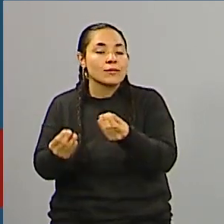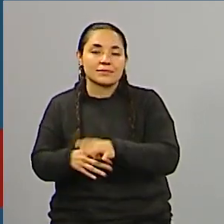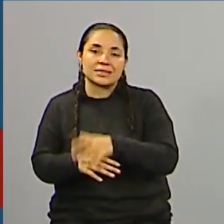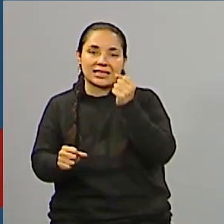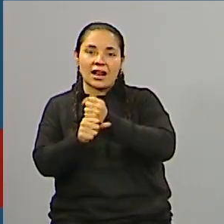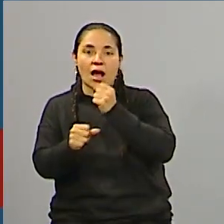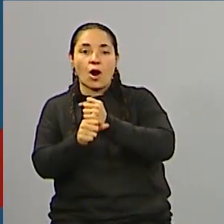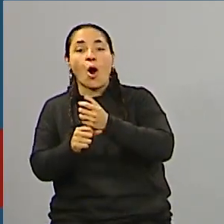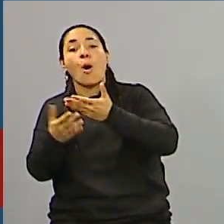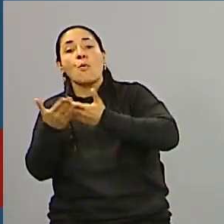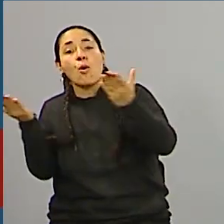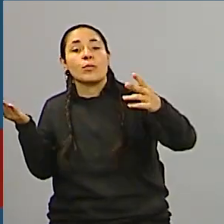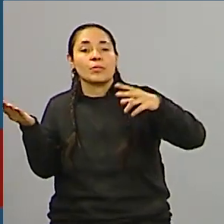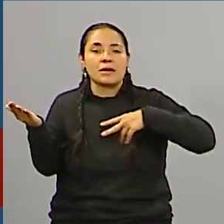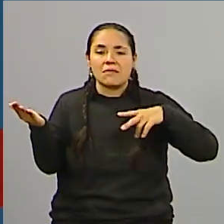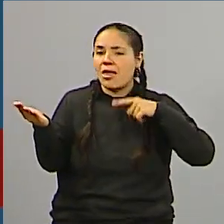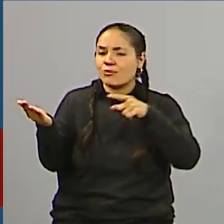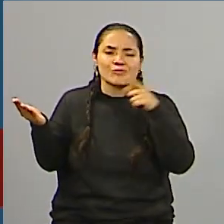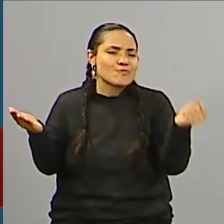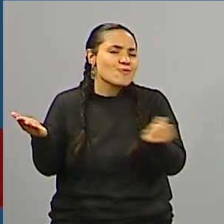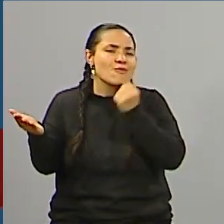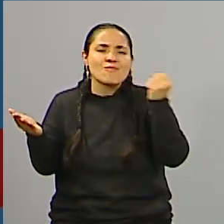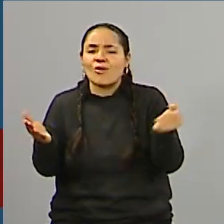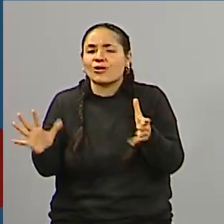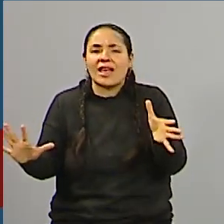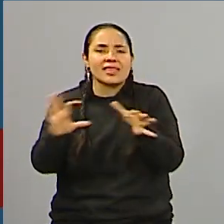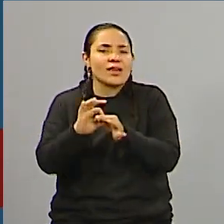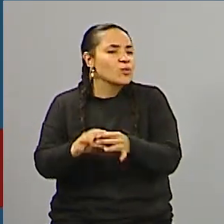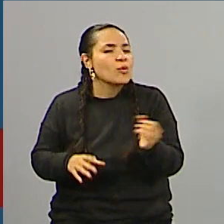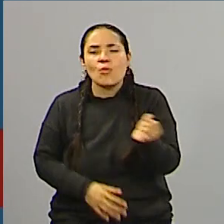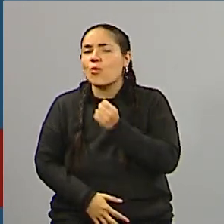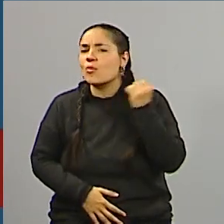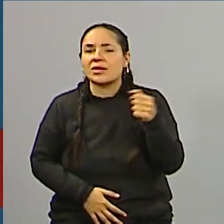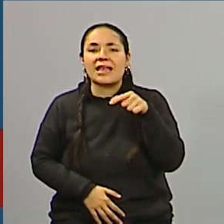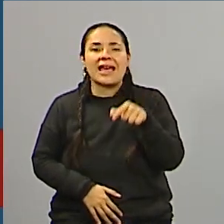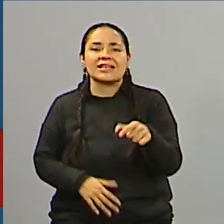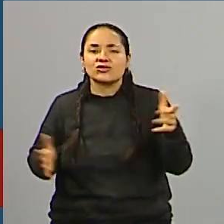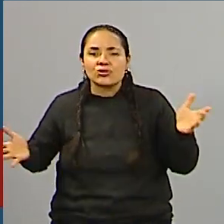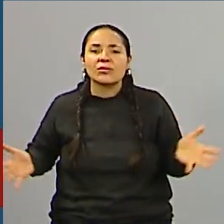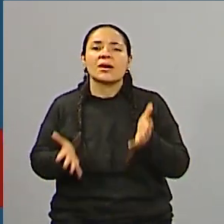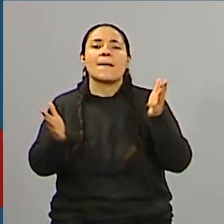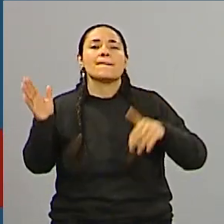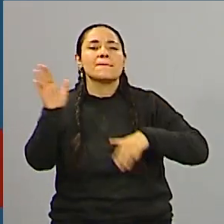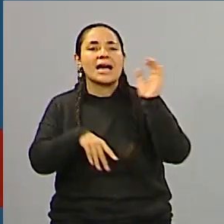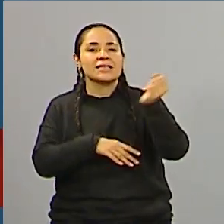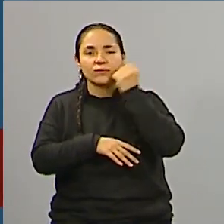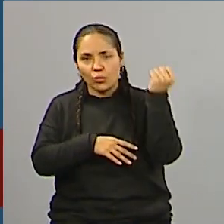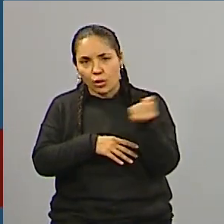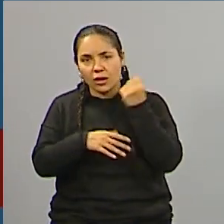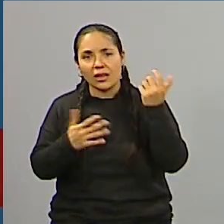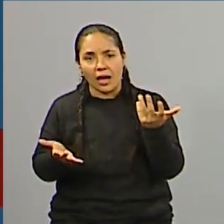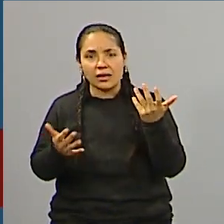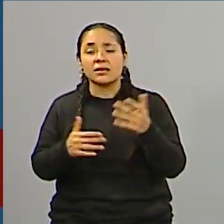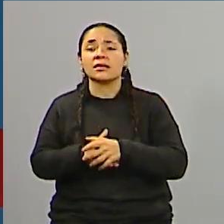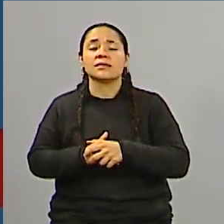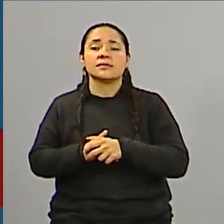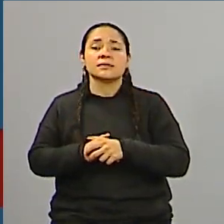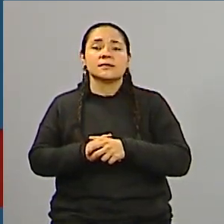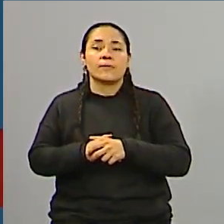solamente pasa por un gobierno municipal, sino también, lo decía bien usted, el trabajo con una provincia, con una nación coordinado para